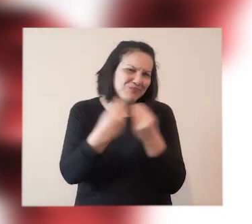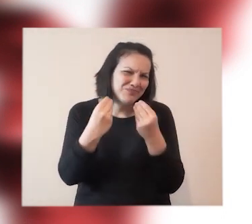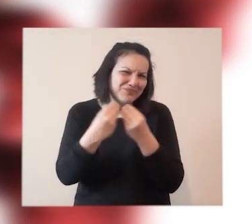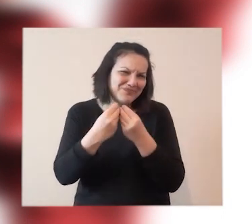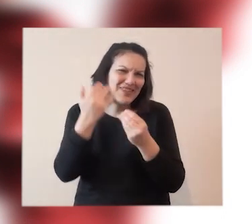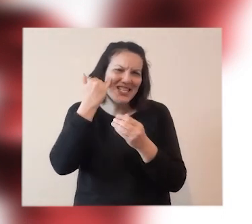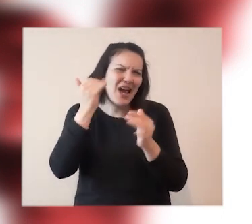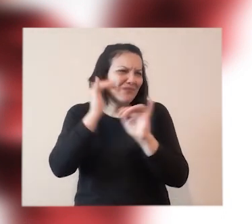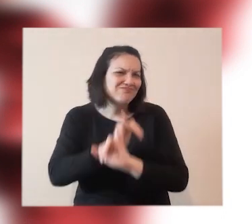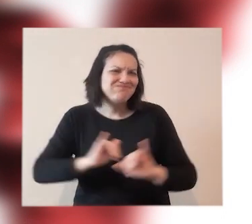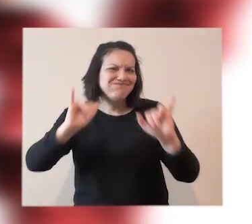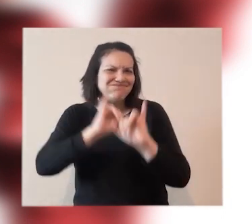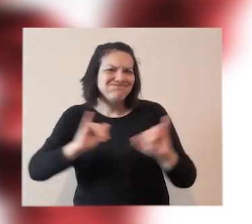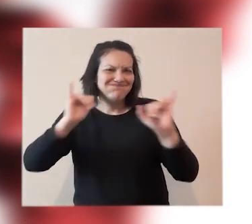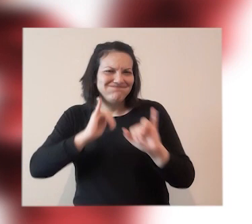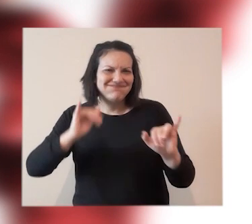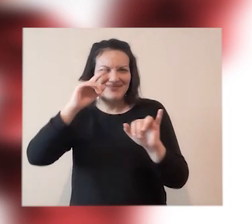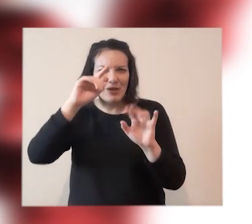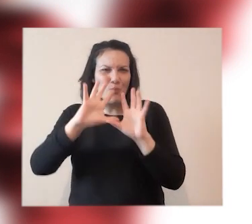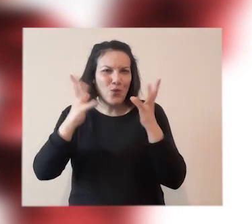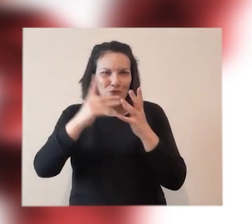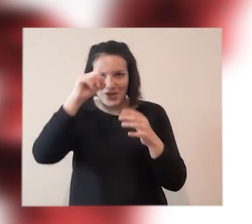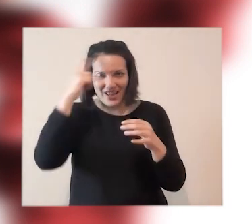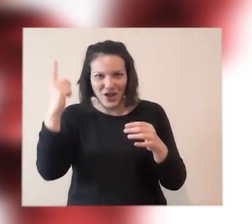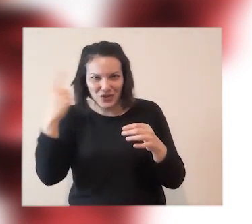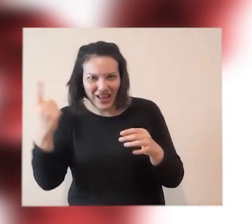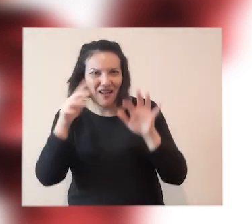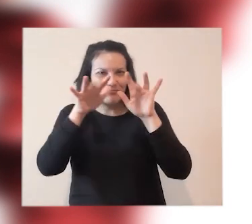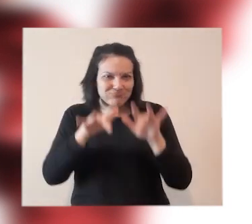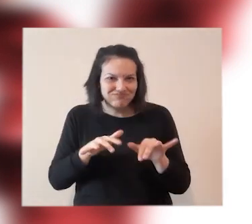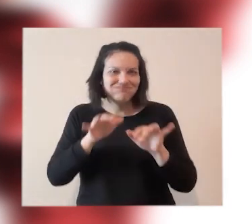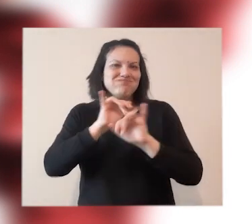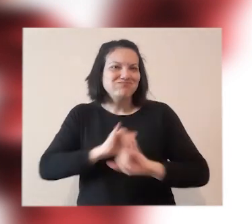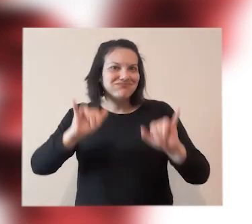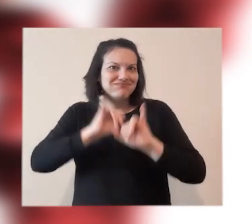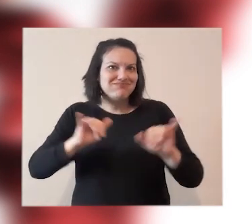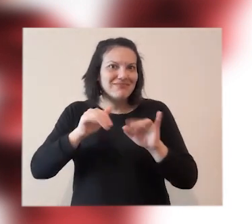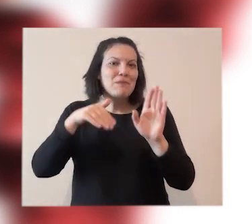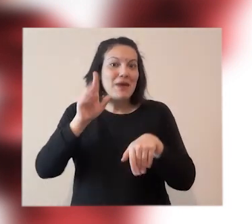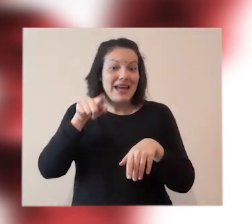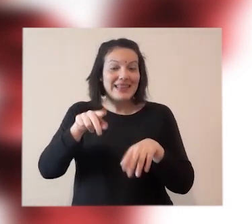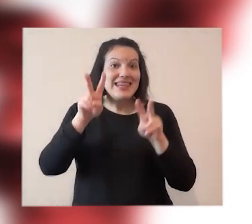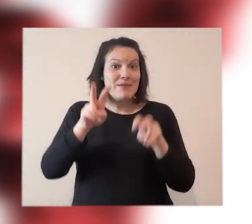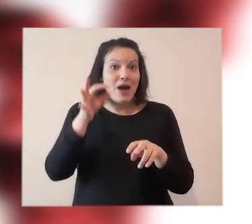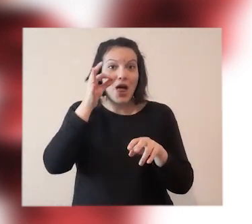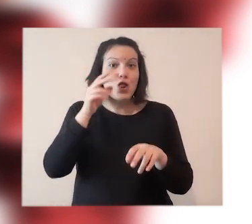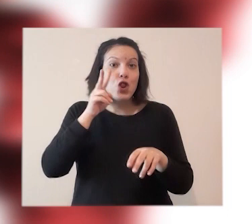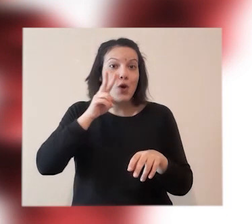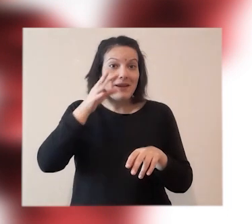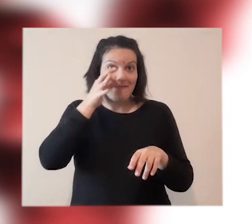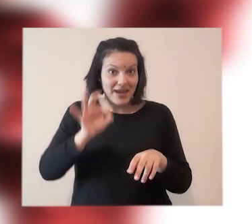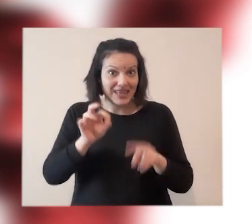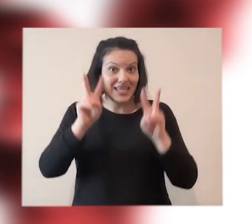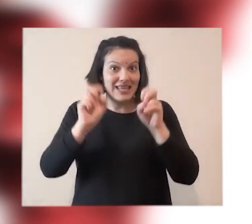en revistas internacionales en este año, es decir, en el 2020 específicamente para el COVID-19, el virus en